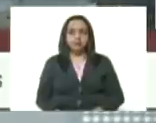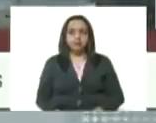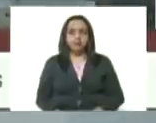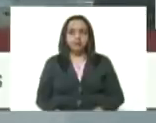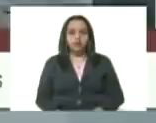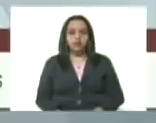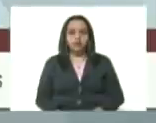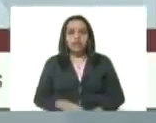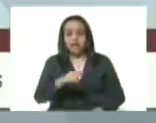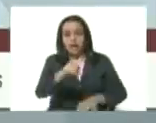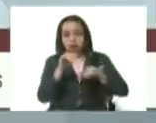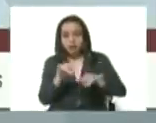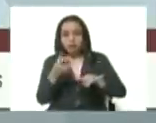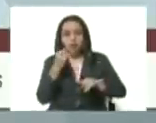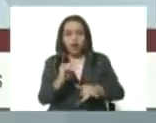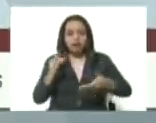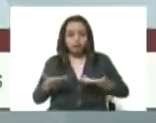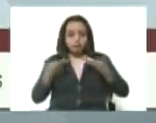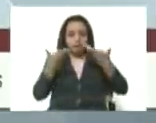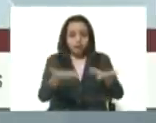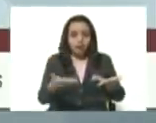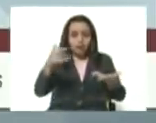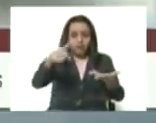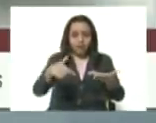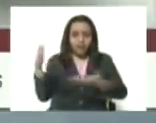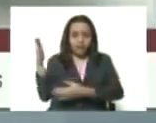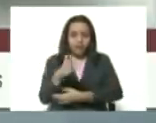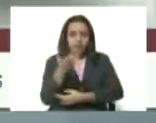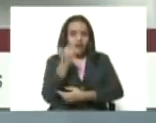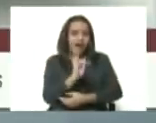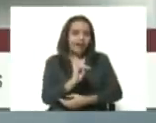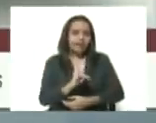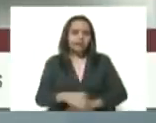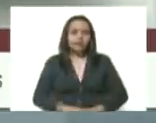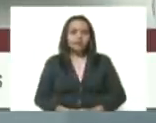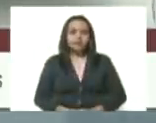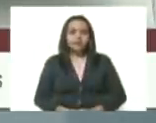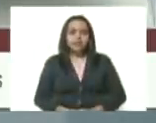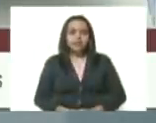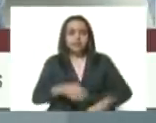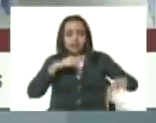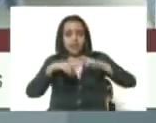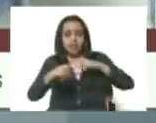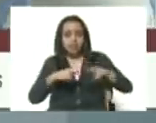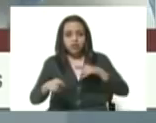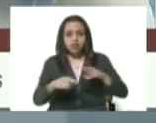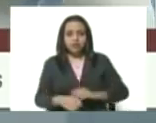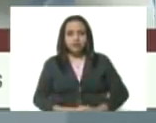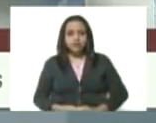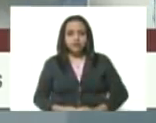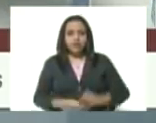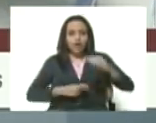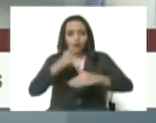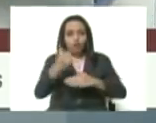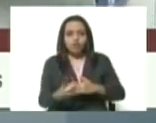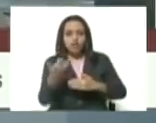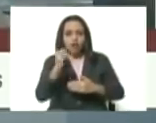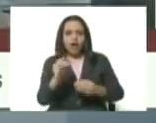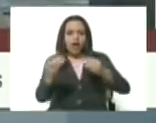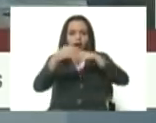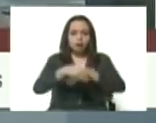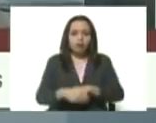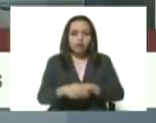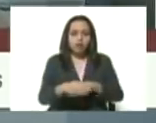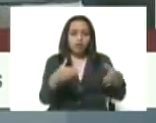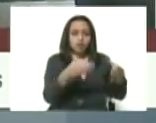parte de este cargamento que vino está ligado a la carga de los proyectos que TICA, la agencia